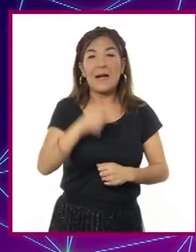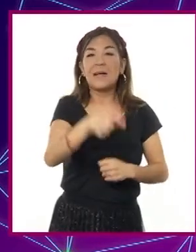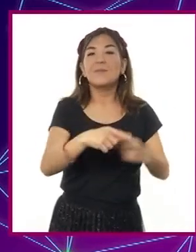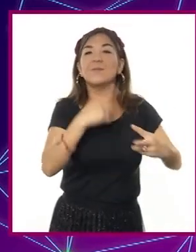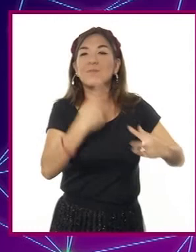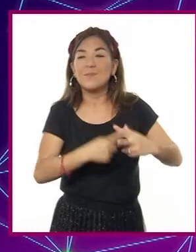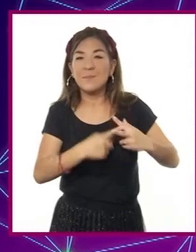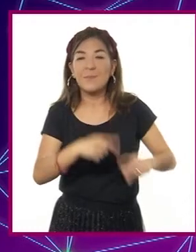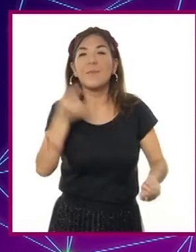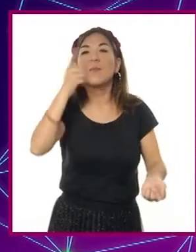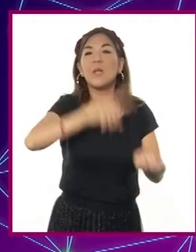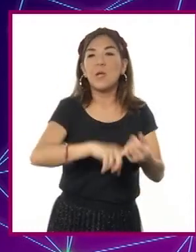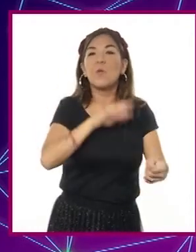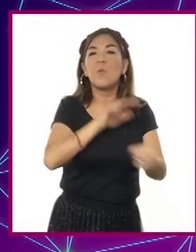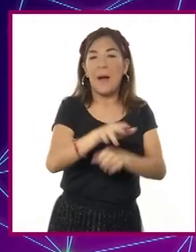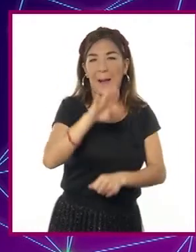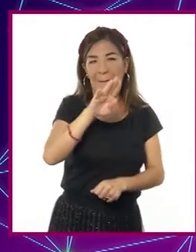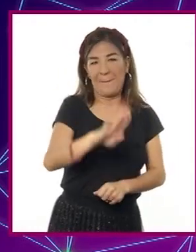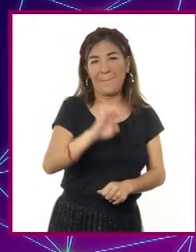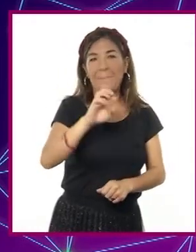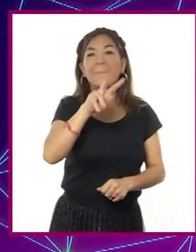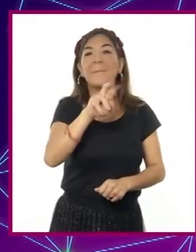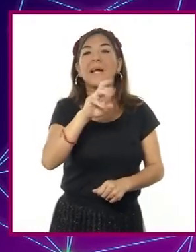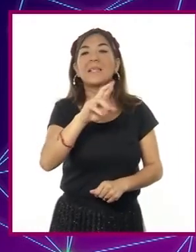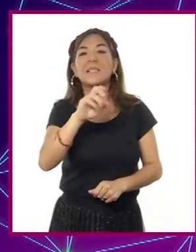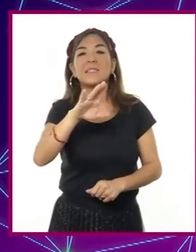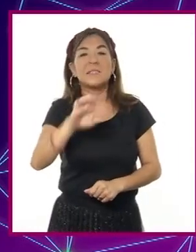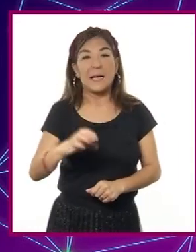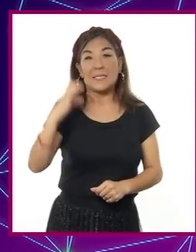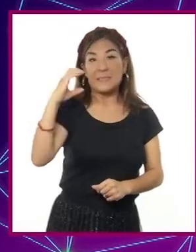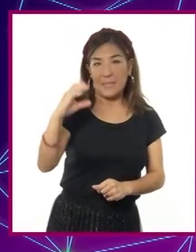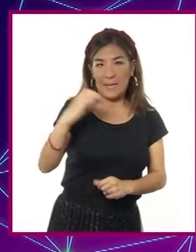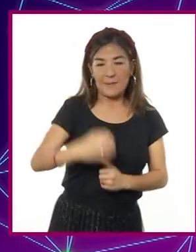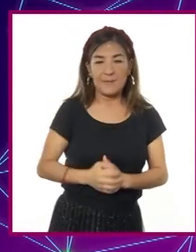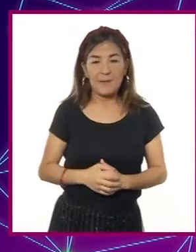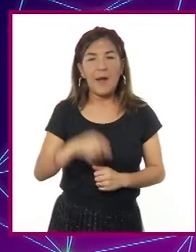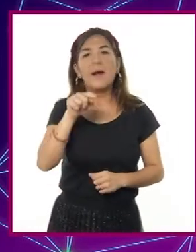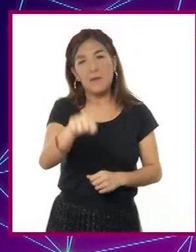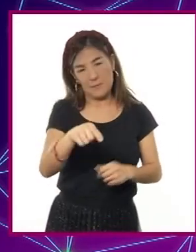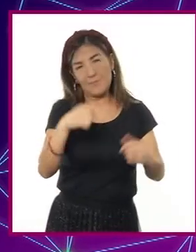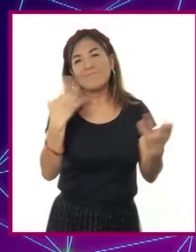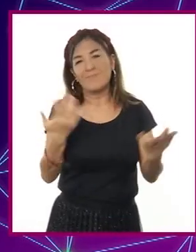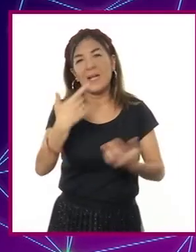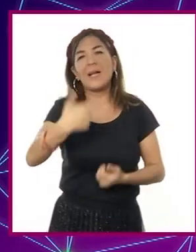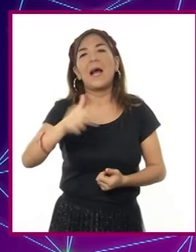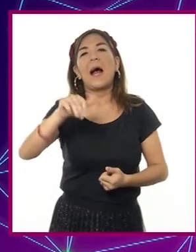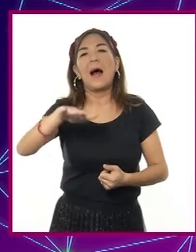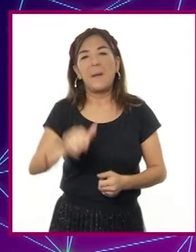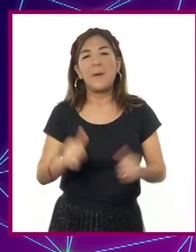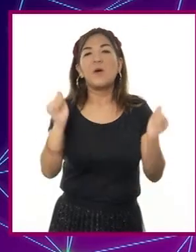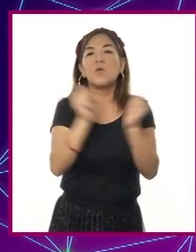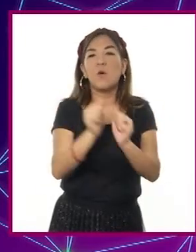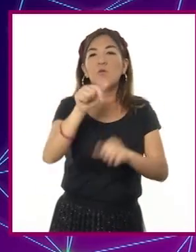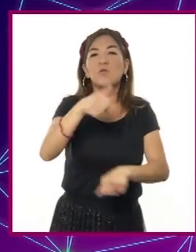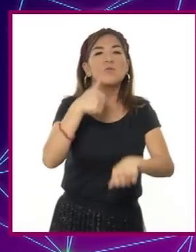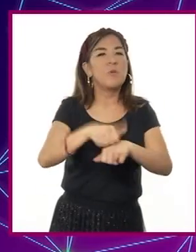ángulo exterior en el vértice C, que es gamma, con la suma de los ángulos interiores no adyacentes.